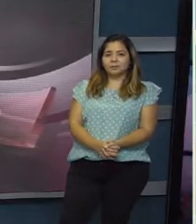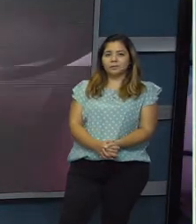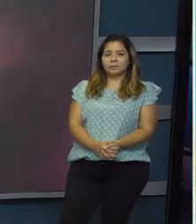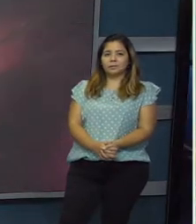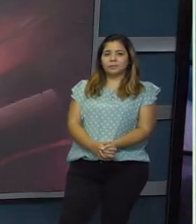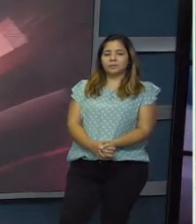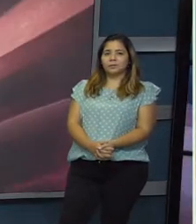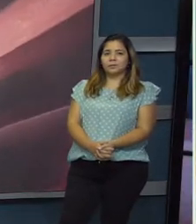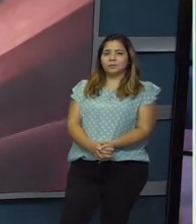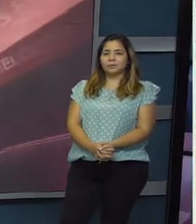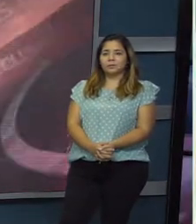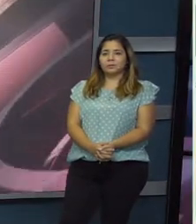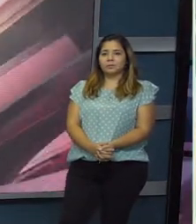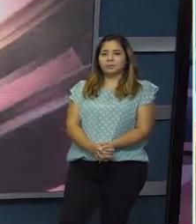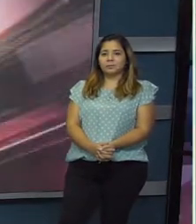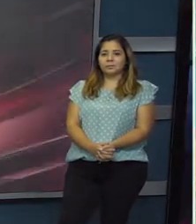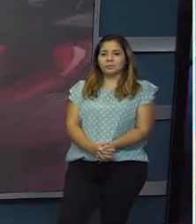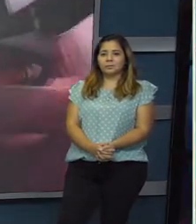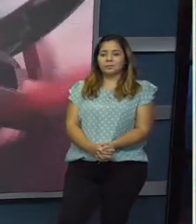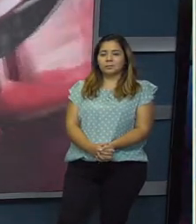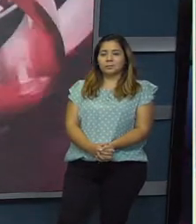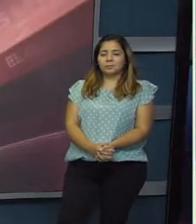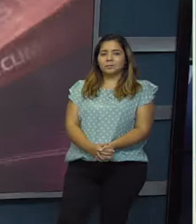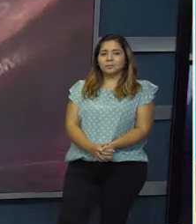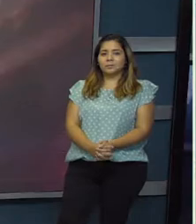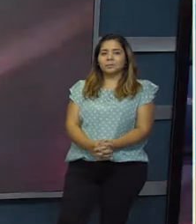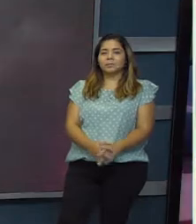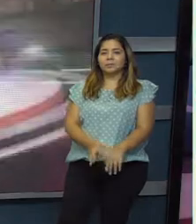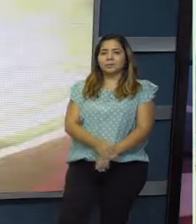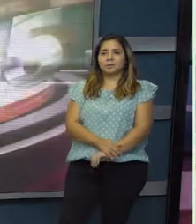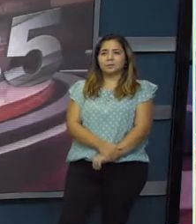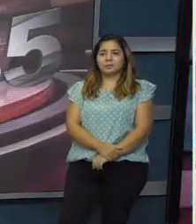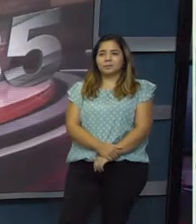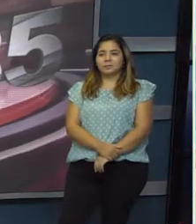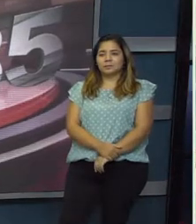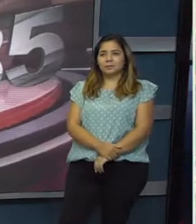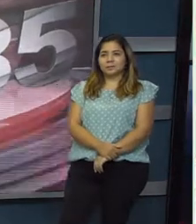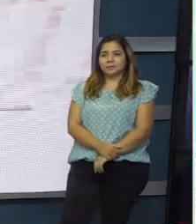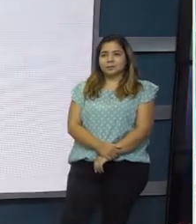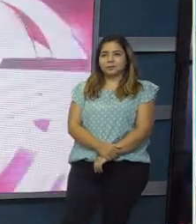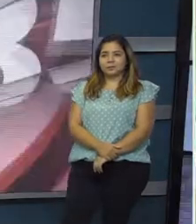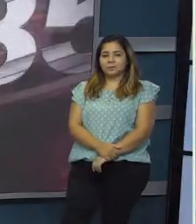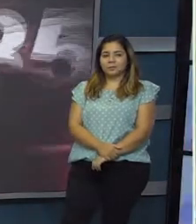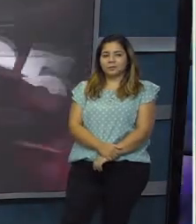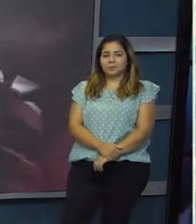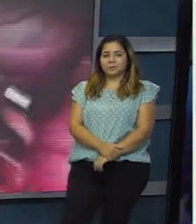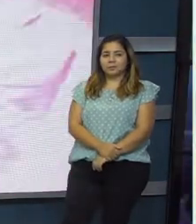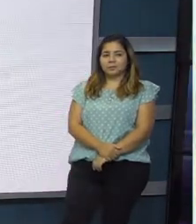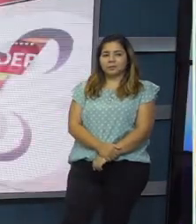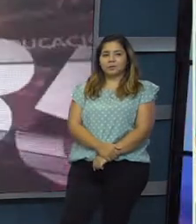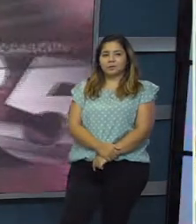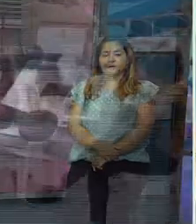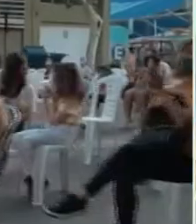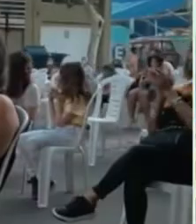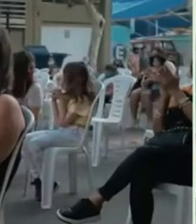una vez más eligió Calingasta. En su gran medida nos hemos portado